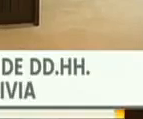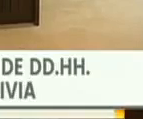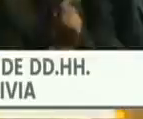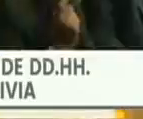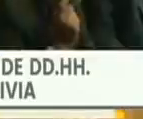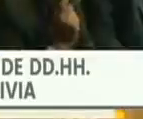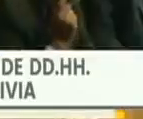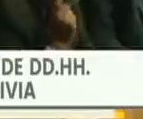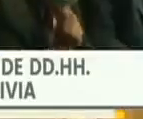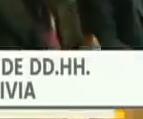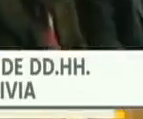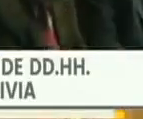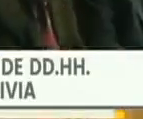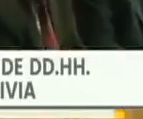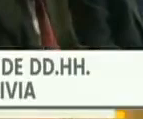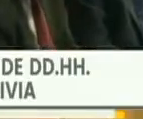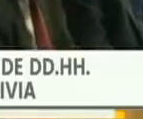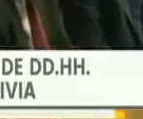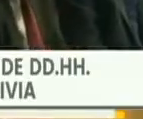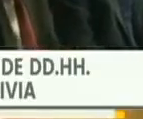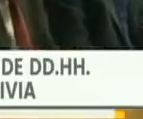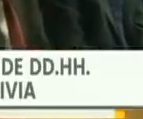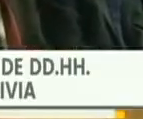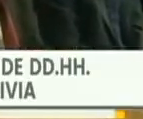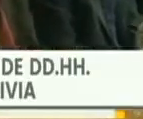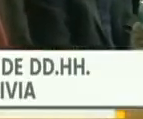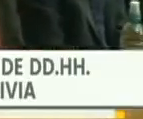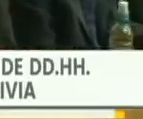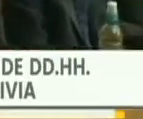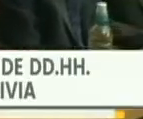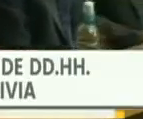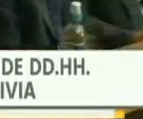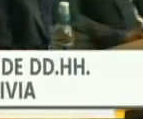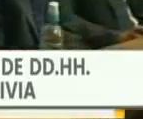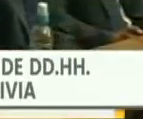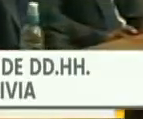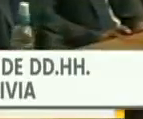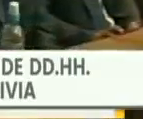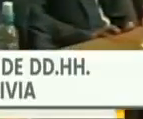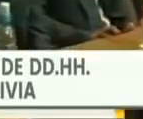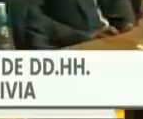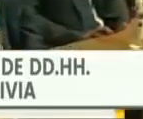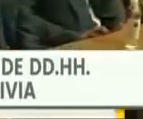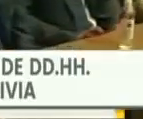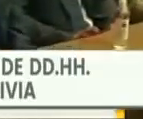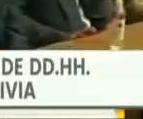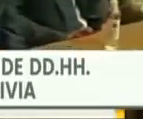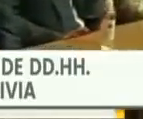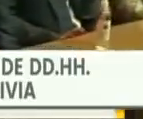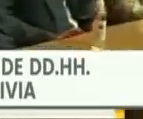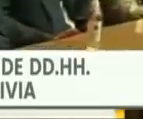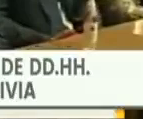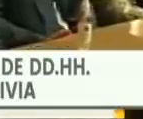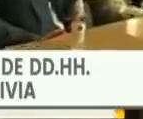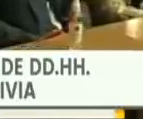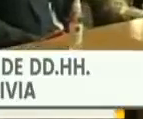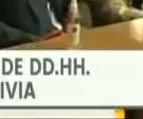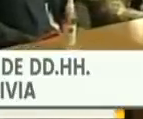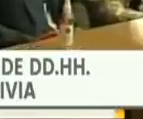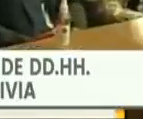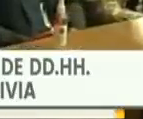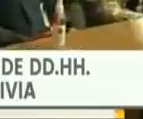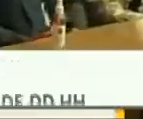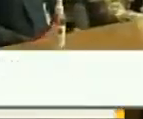Expertos Independientes, a la concurrencia agradecemos por su amable asistencia. Muy buenas tardes.